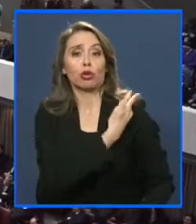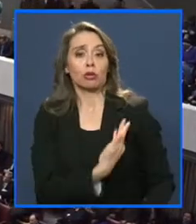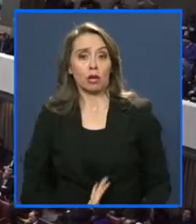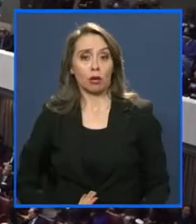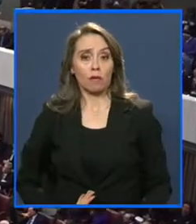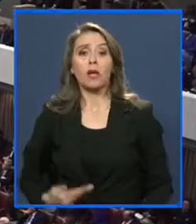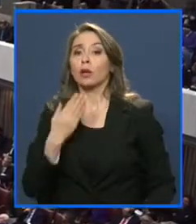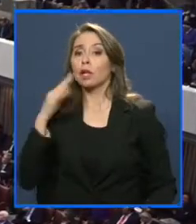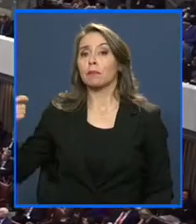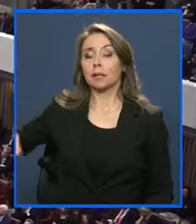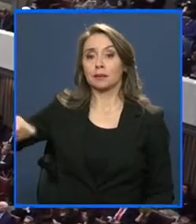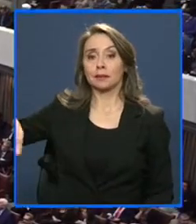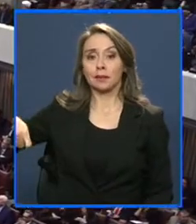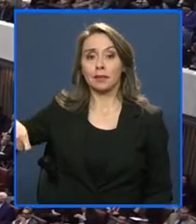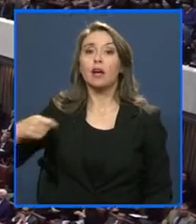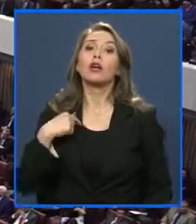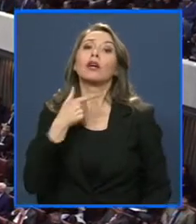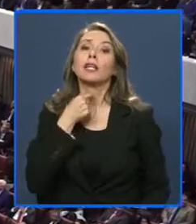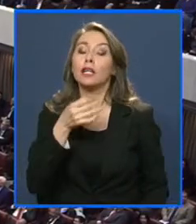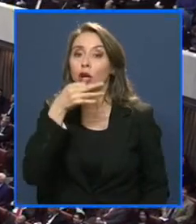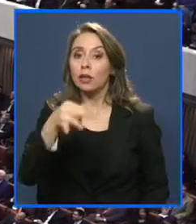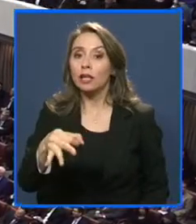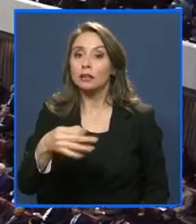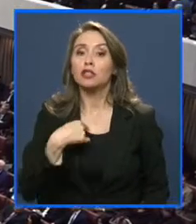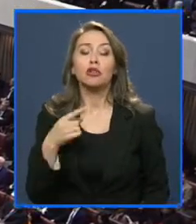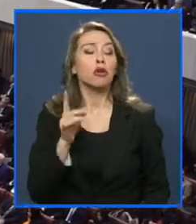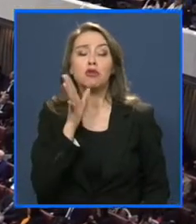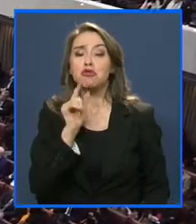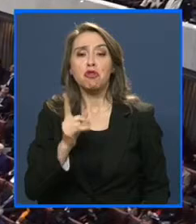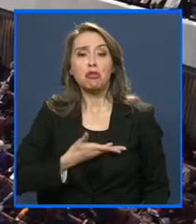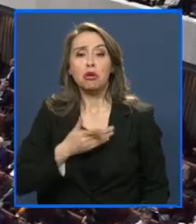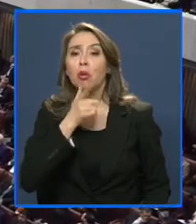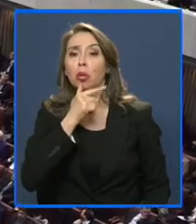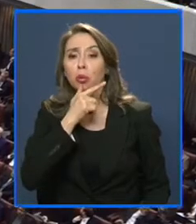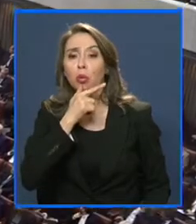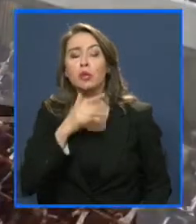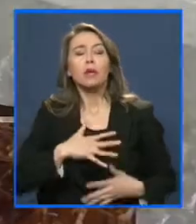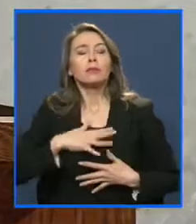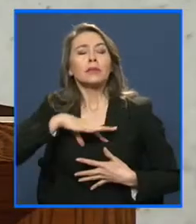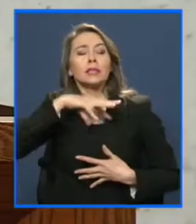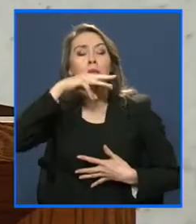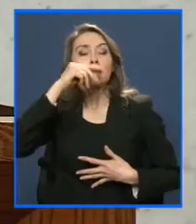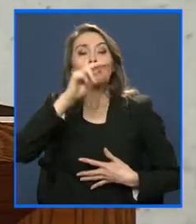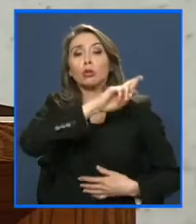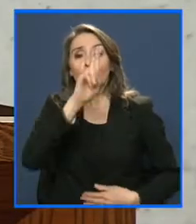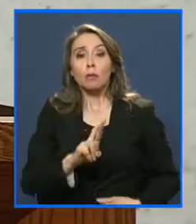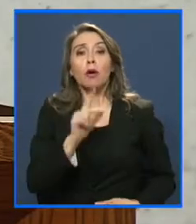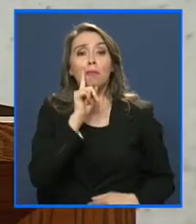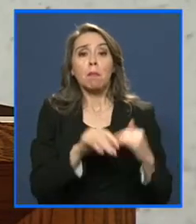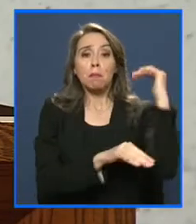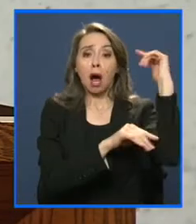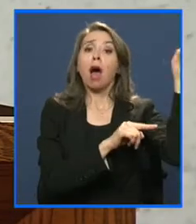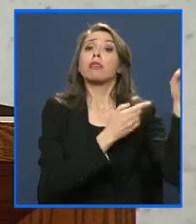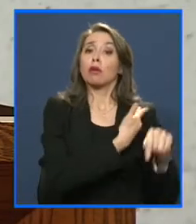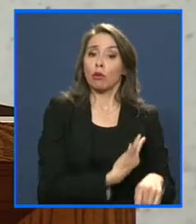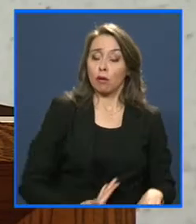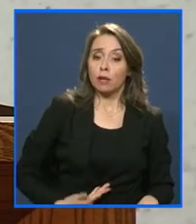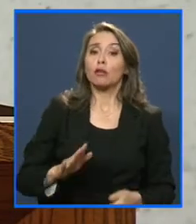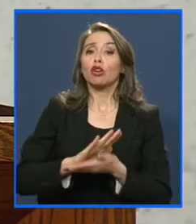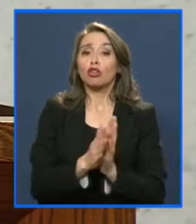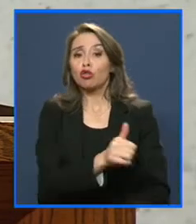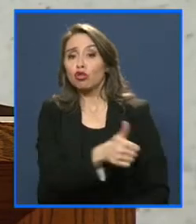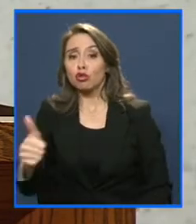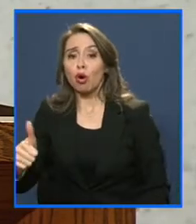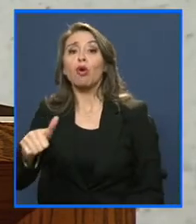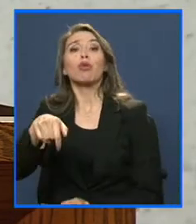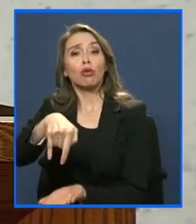en el senado y quiero decirlo aunque no tengo ninguna duda de que el espíritu republicano prima en el gobierno y en todo el congreso con la mejor